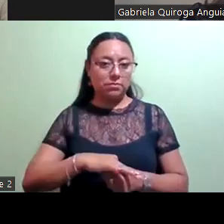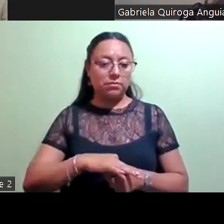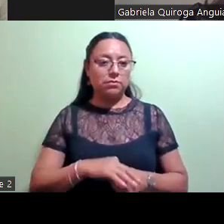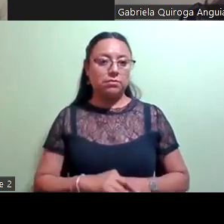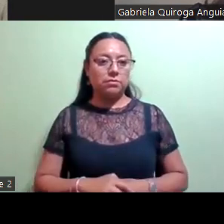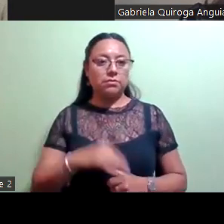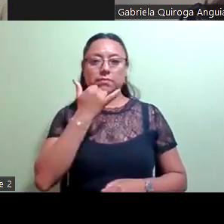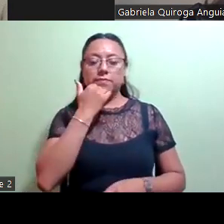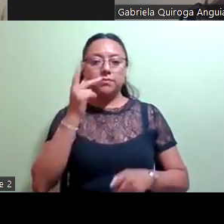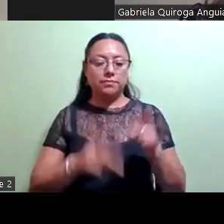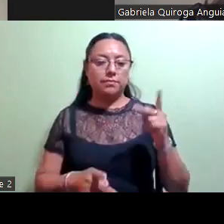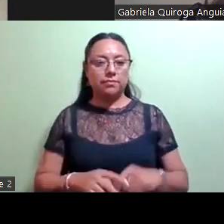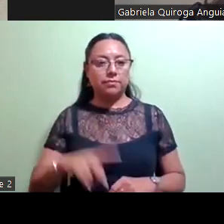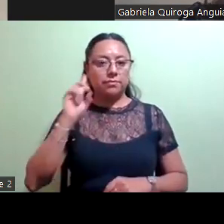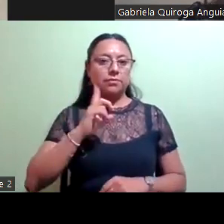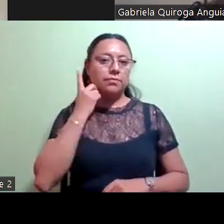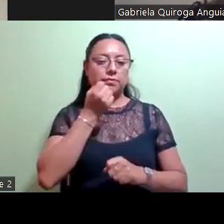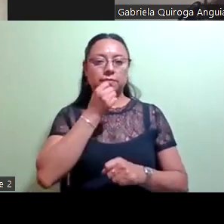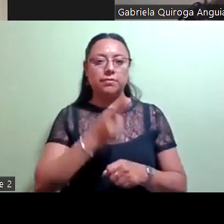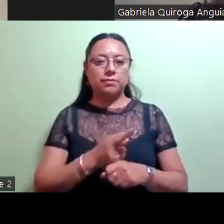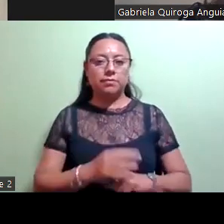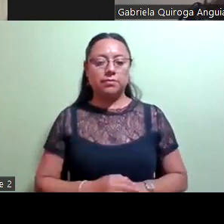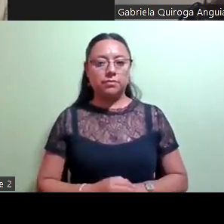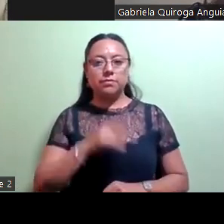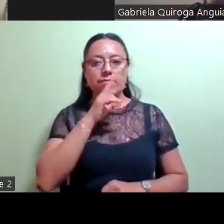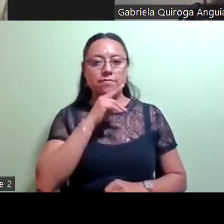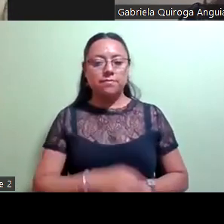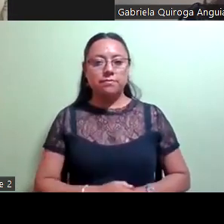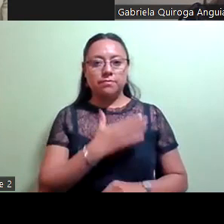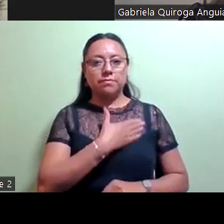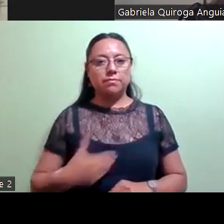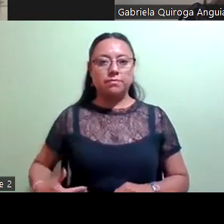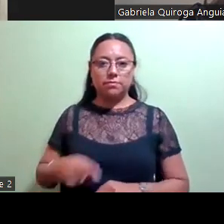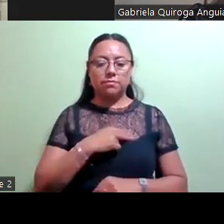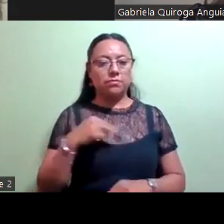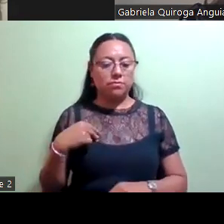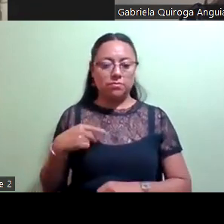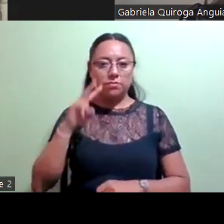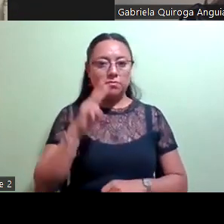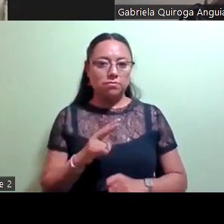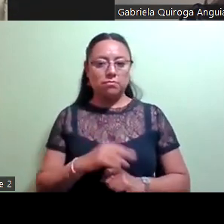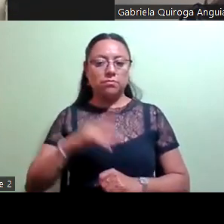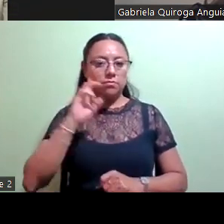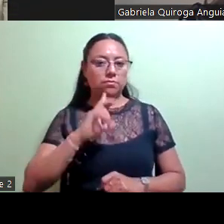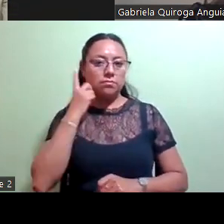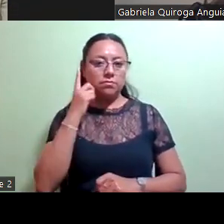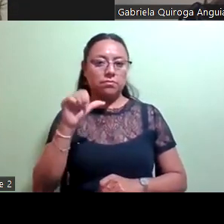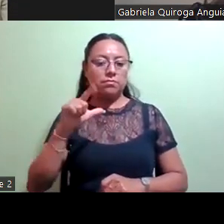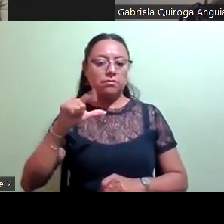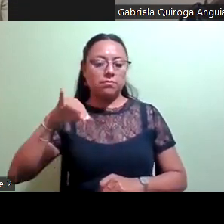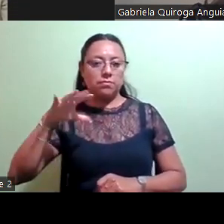Perdón la interrupción, diputada secretaria. No, no te preocupes, presidente. Todos vimos que la diputada Alicia estaba intentando conectarse, pero andaba en la